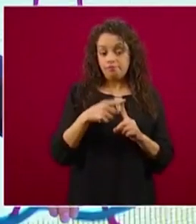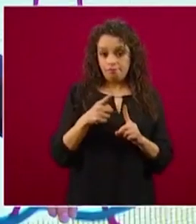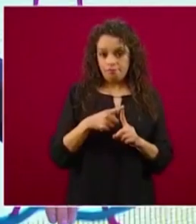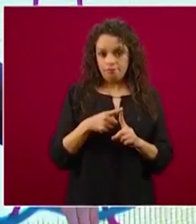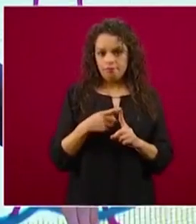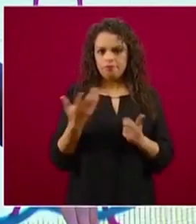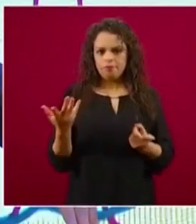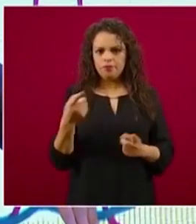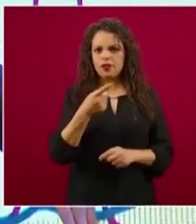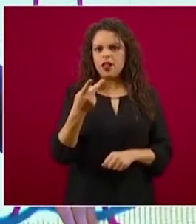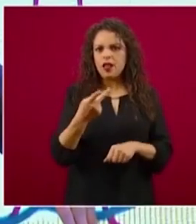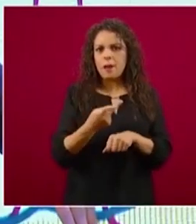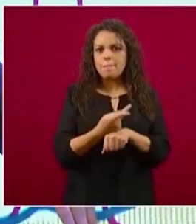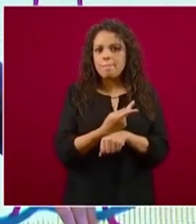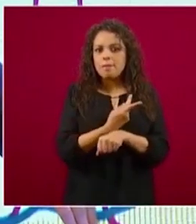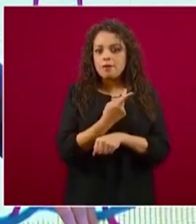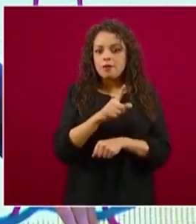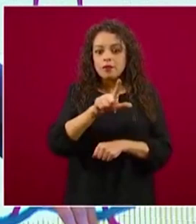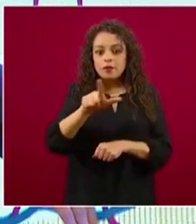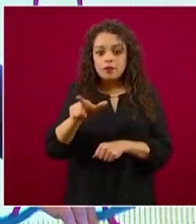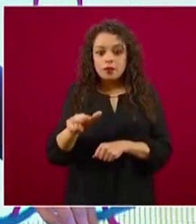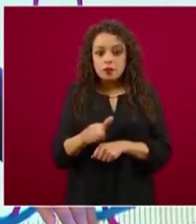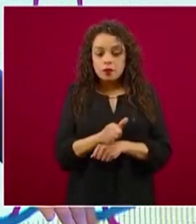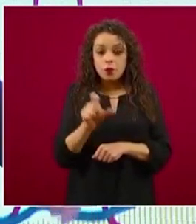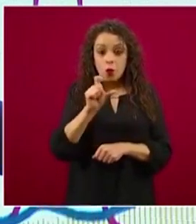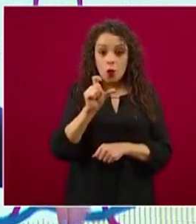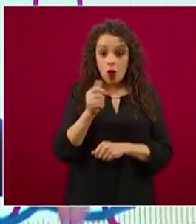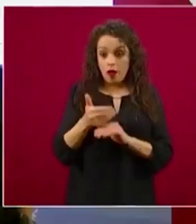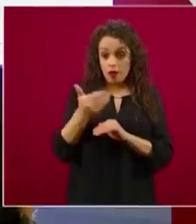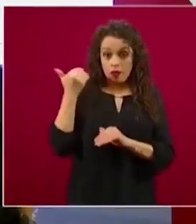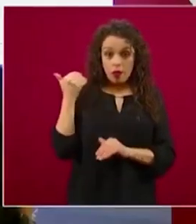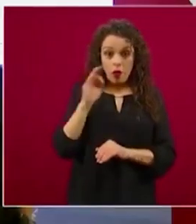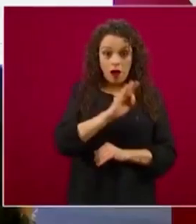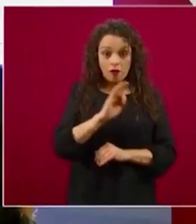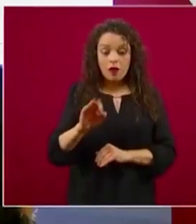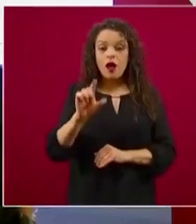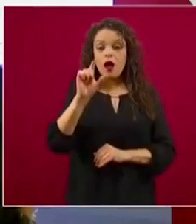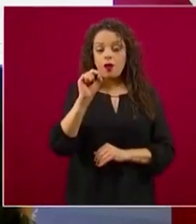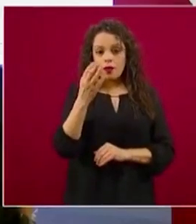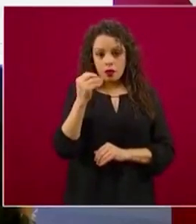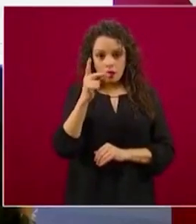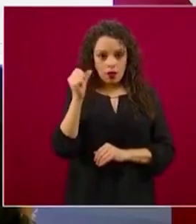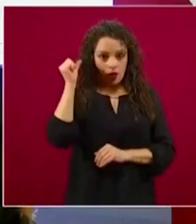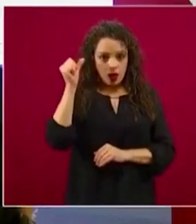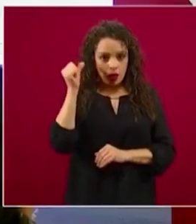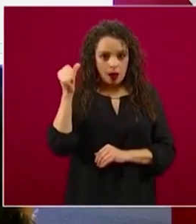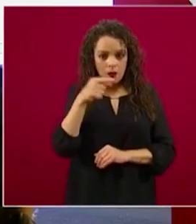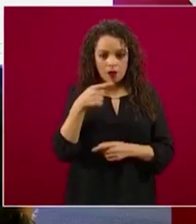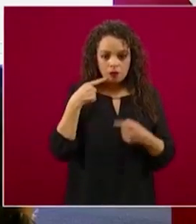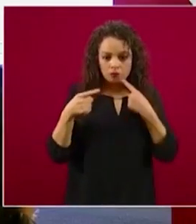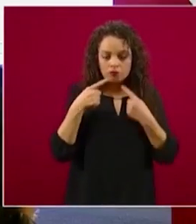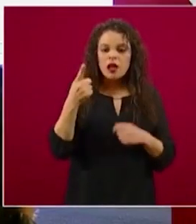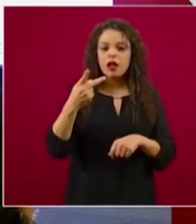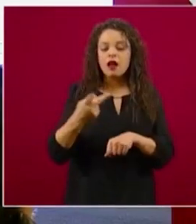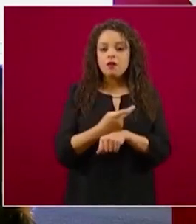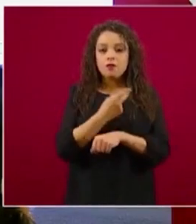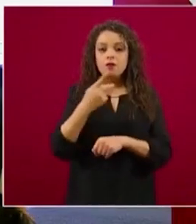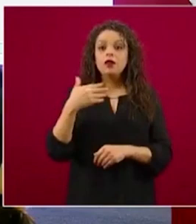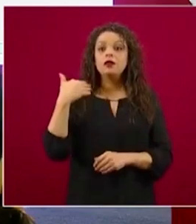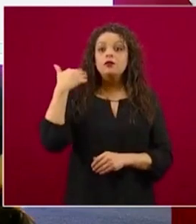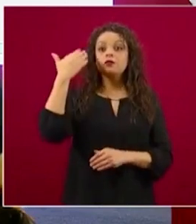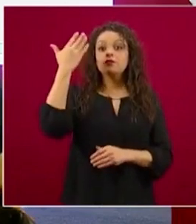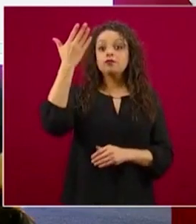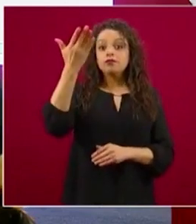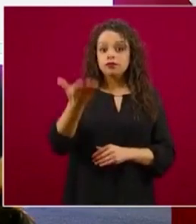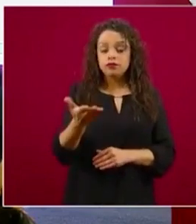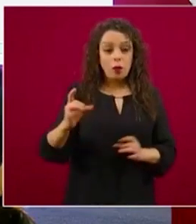hizo en esta fecha, 9 de abril, qué iba a ocurrir con respecto a lo que hubiera ocurrido sin